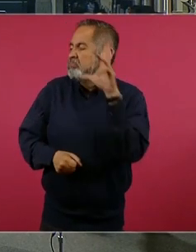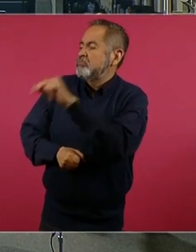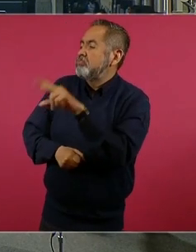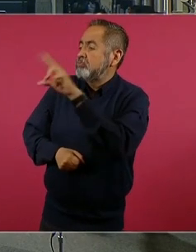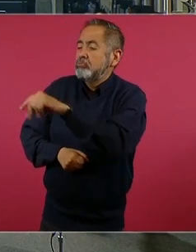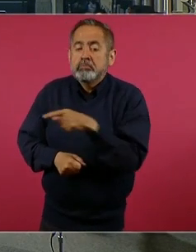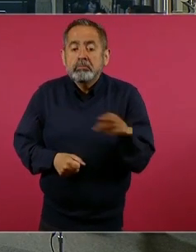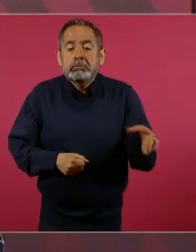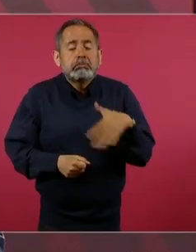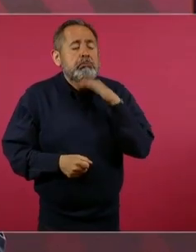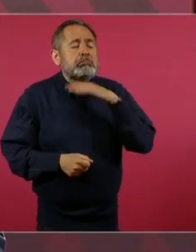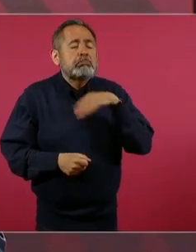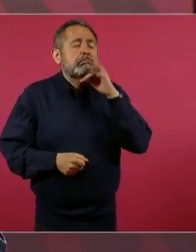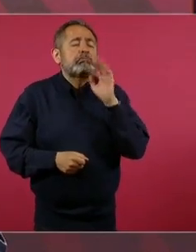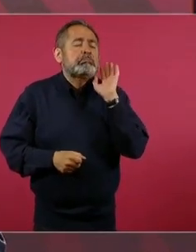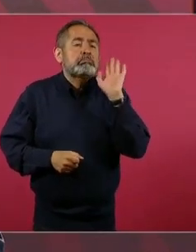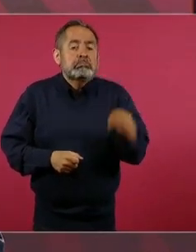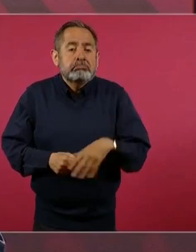Fue